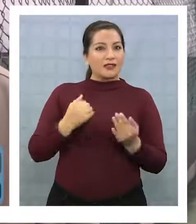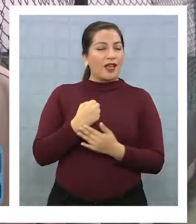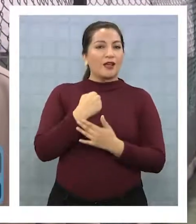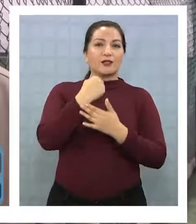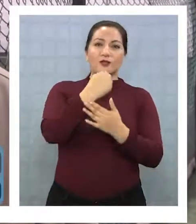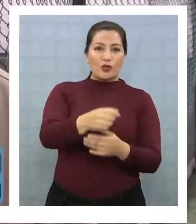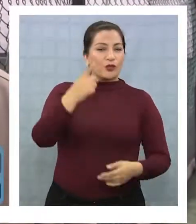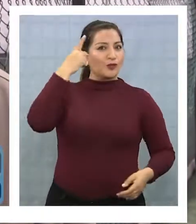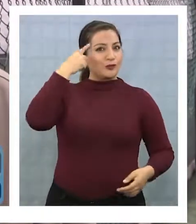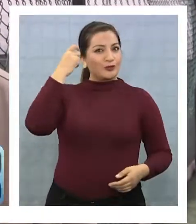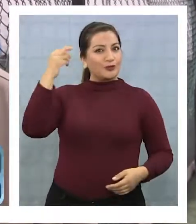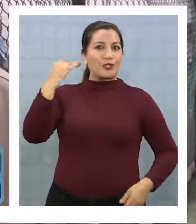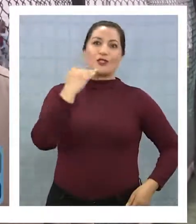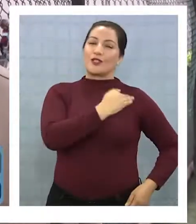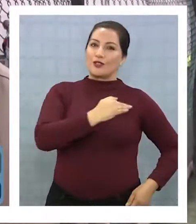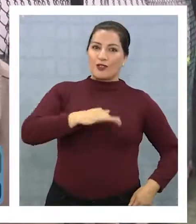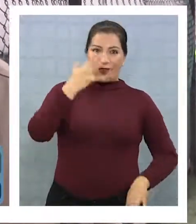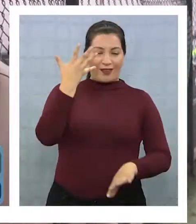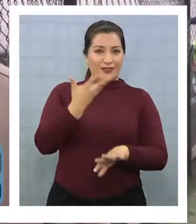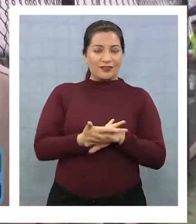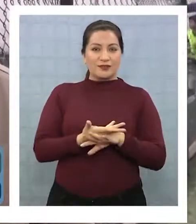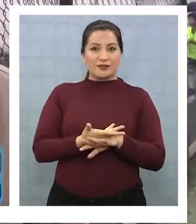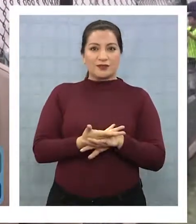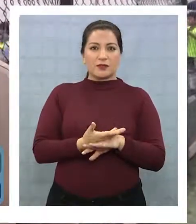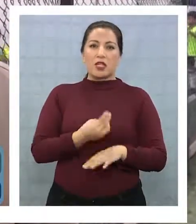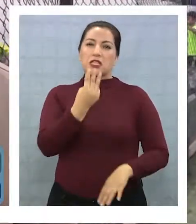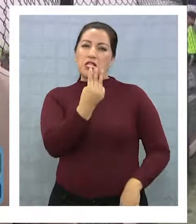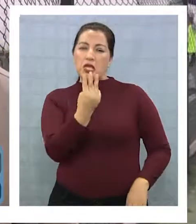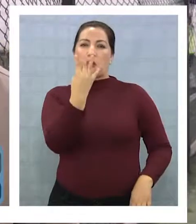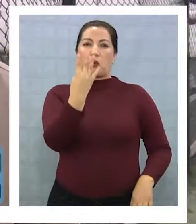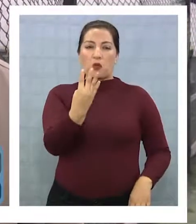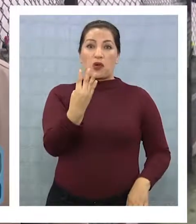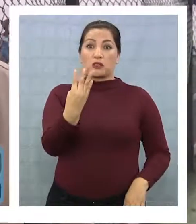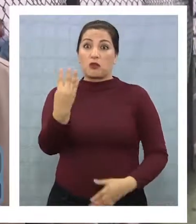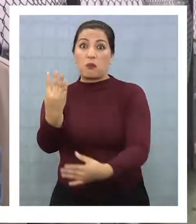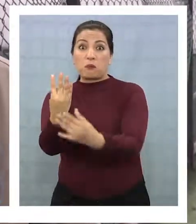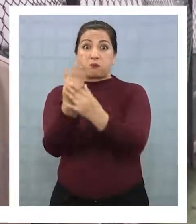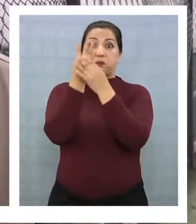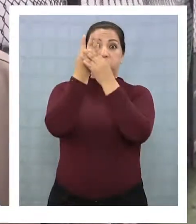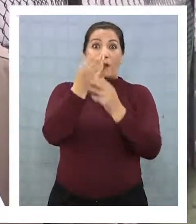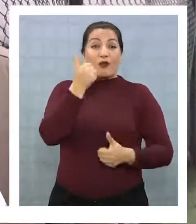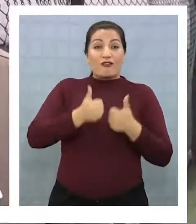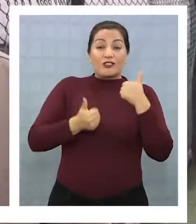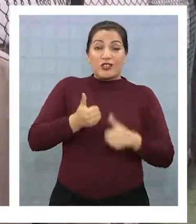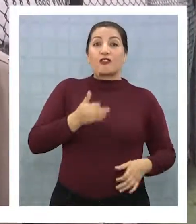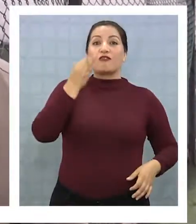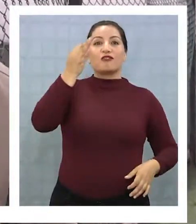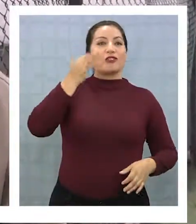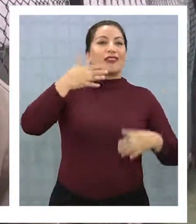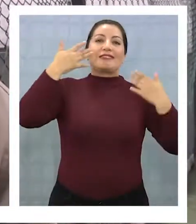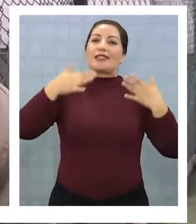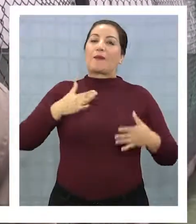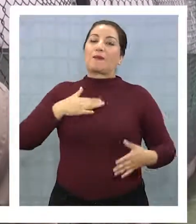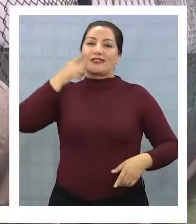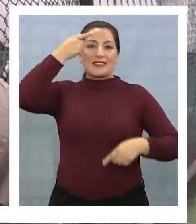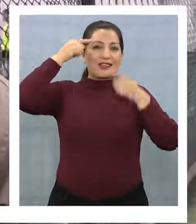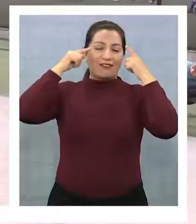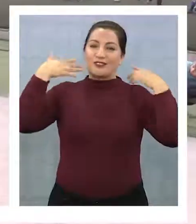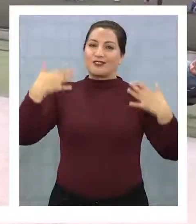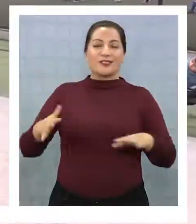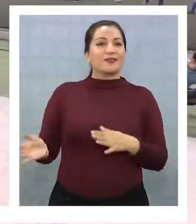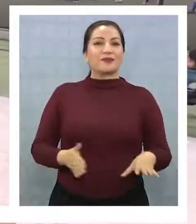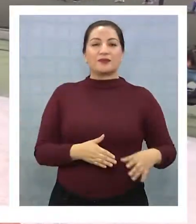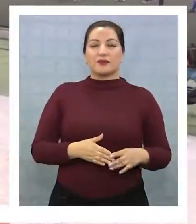sin duda que les están ayudando a forjar un sueño. De todos estos niños que hay aquí, unos tres o cuatro que salgan jugadores profesionales, yo creo que ya está pagado el